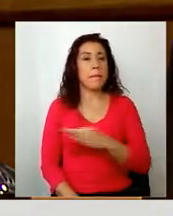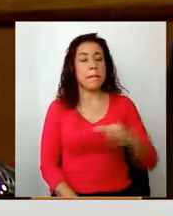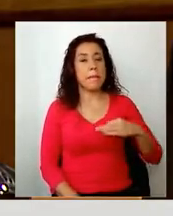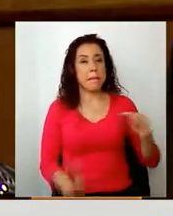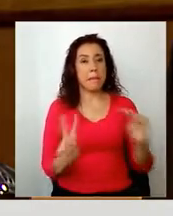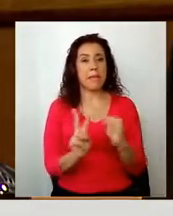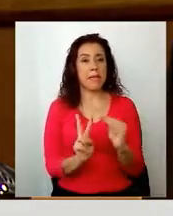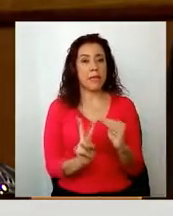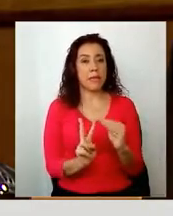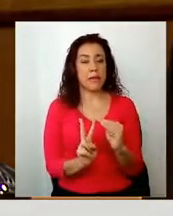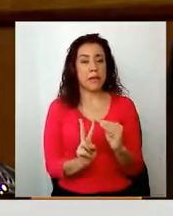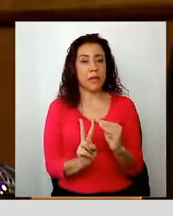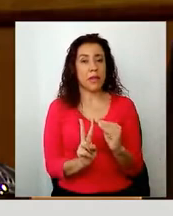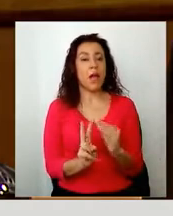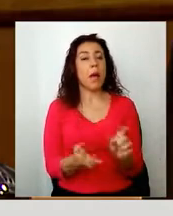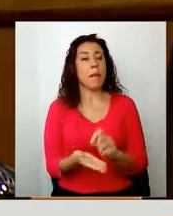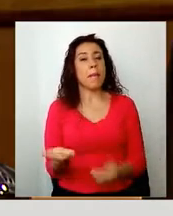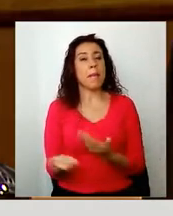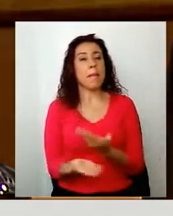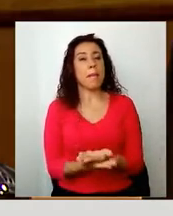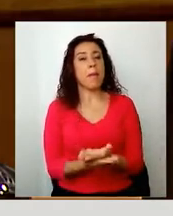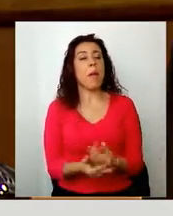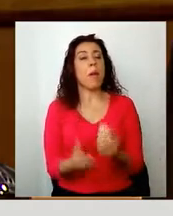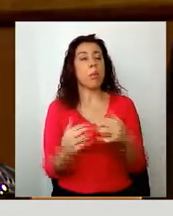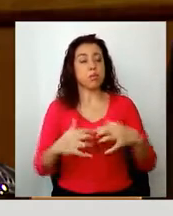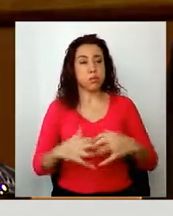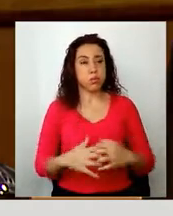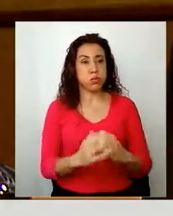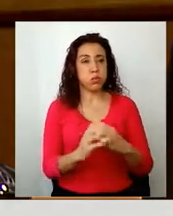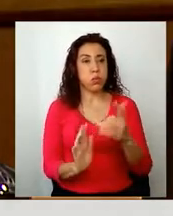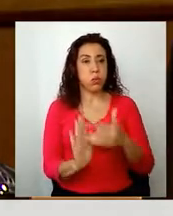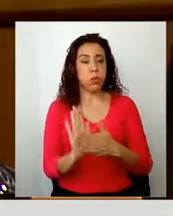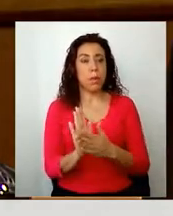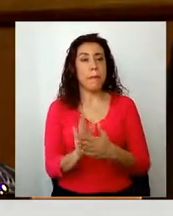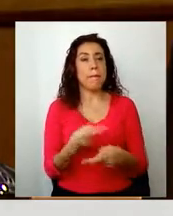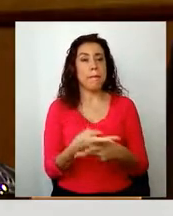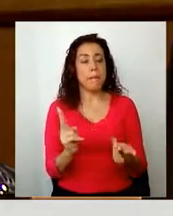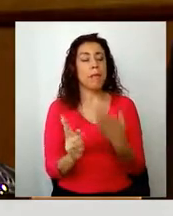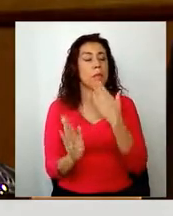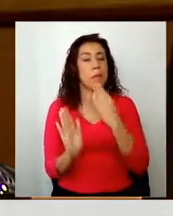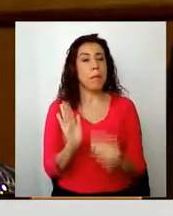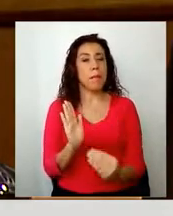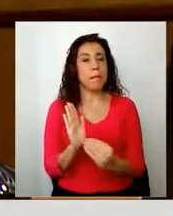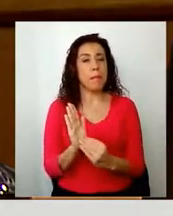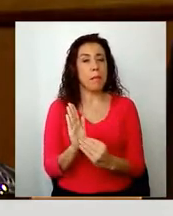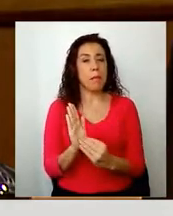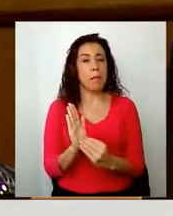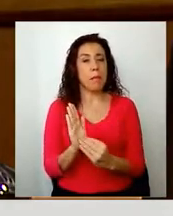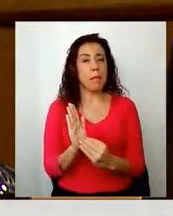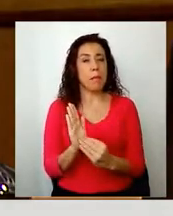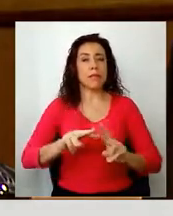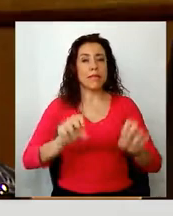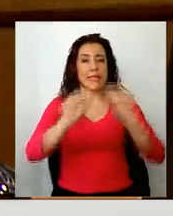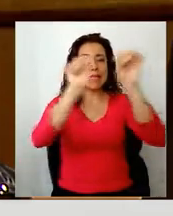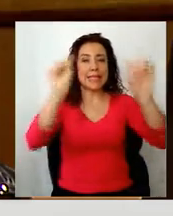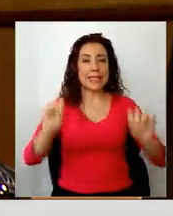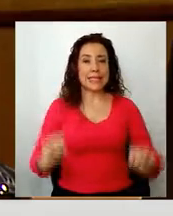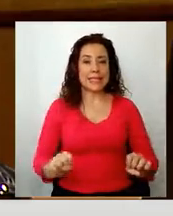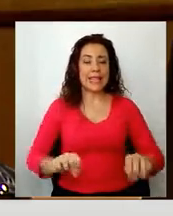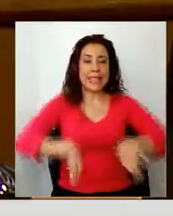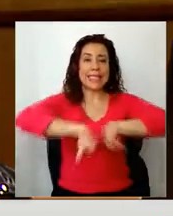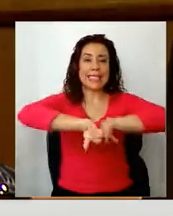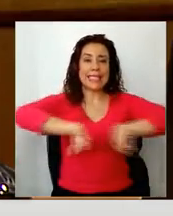una sólida política pública que considere la implementación de sistemas de separación de aguas grises